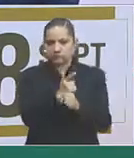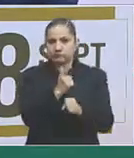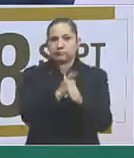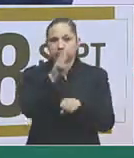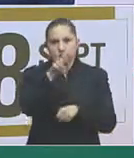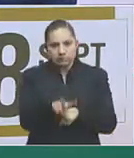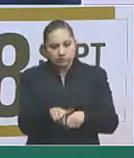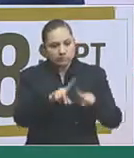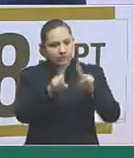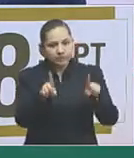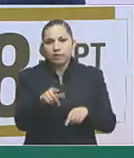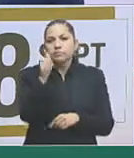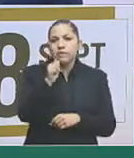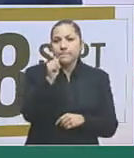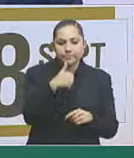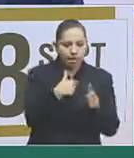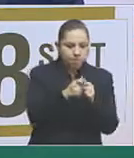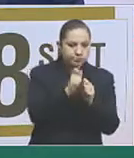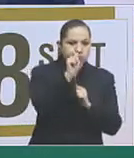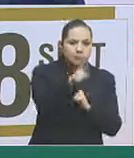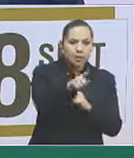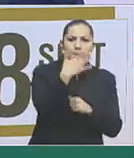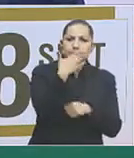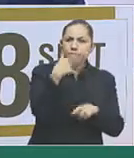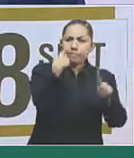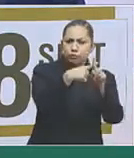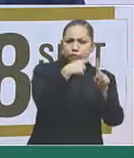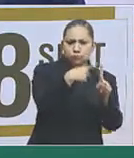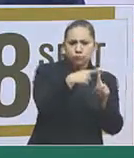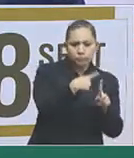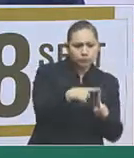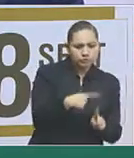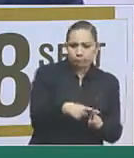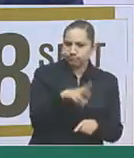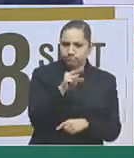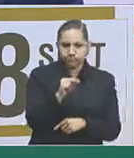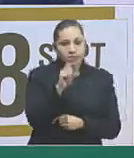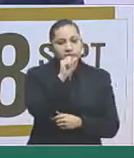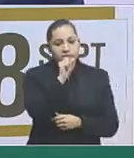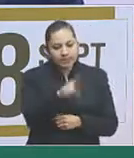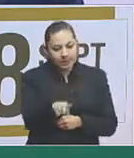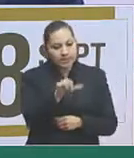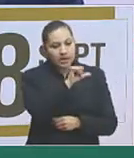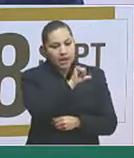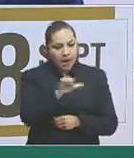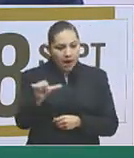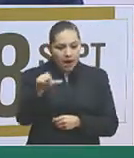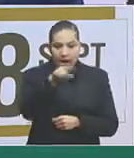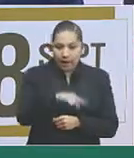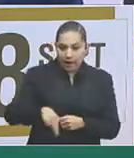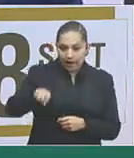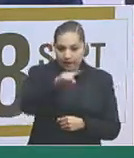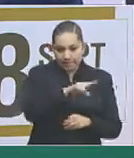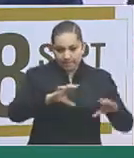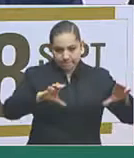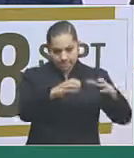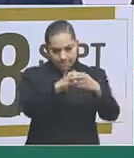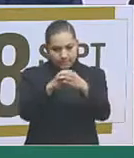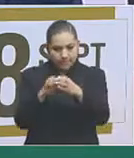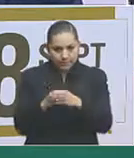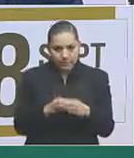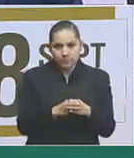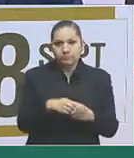mensajes agradables sino también el lugar donde la 'guerra sucia' el lugar donde los espacios más